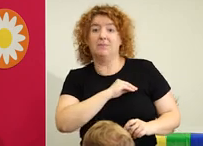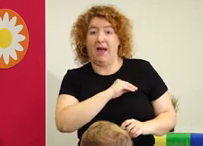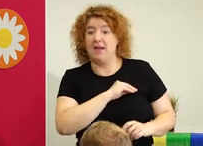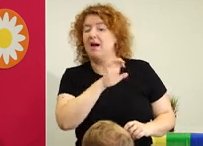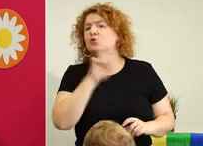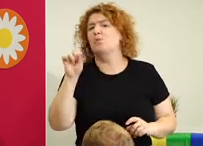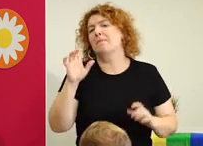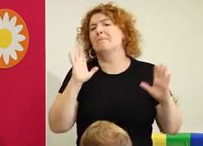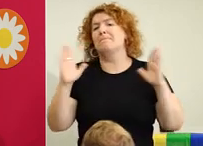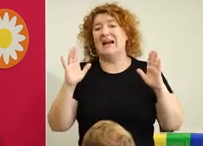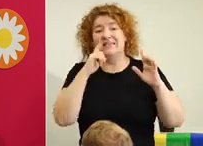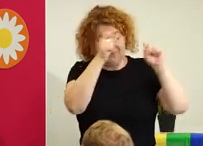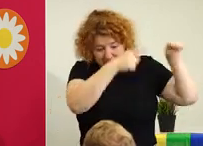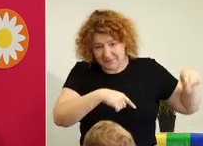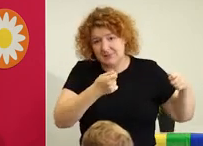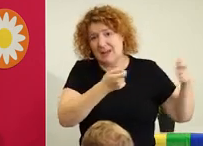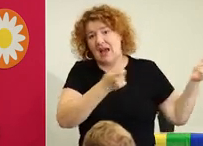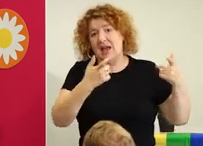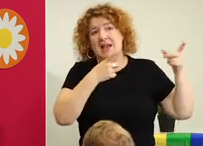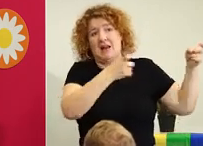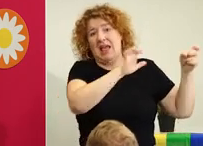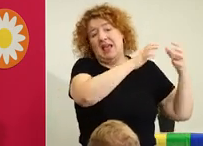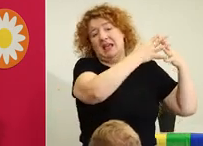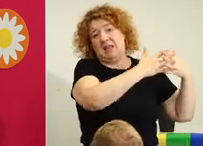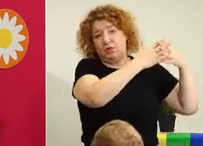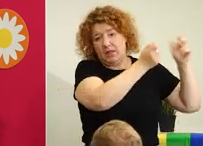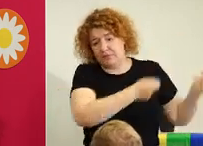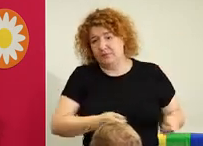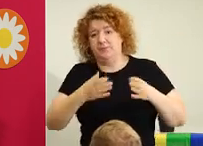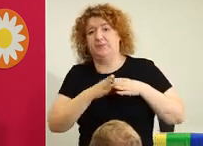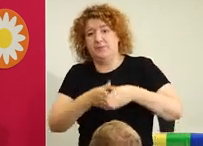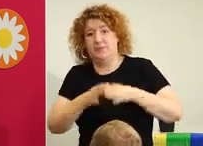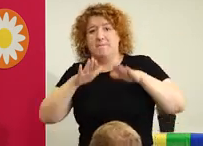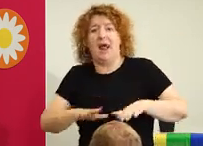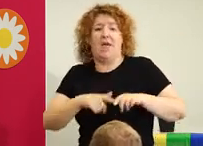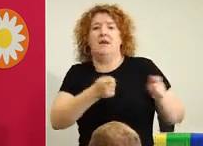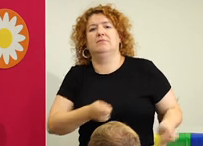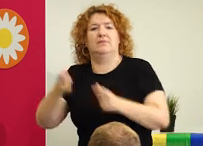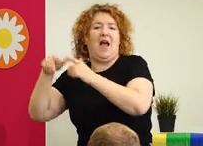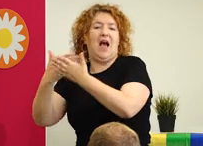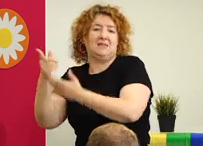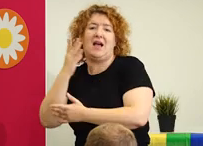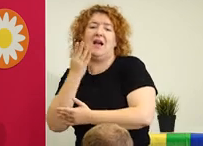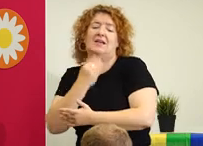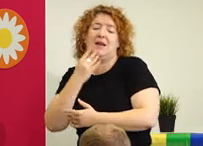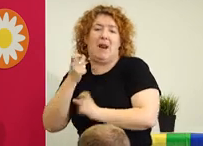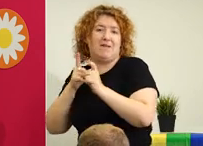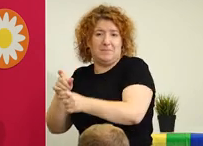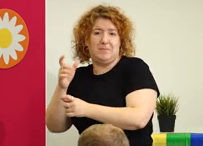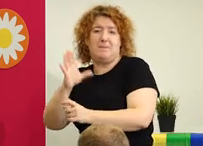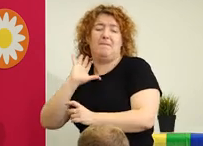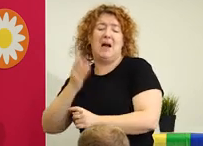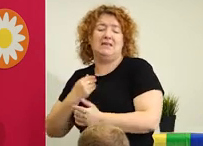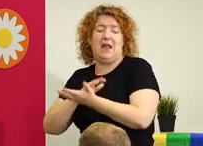países de tránsito para las armas que termina usando el genocida Netanyahu para asesinar a palestinos y a palestinas. Y la guerra viene también con